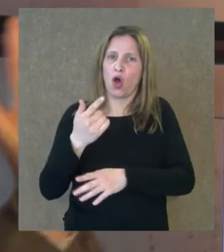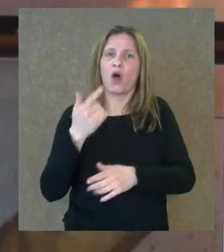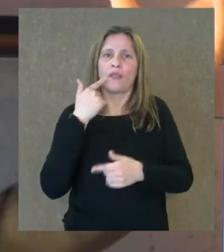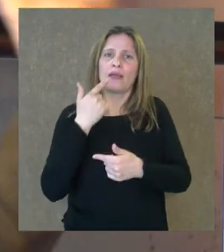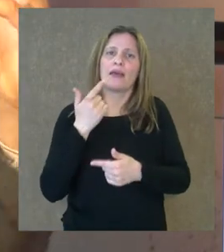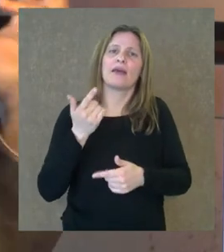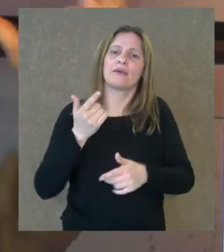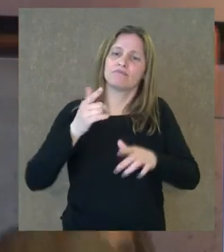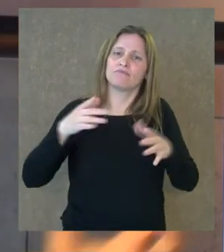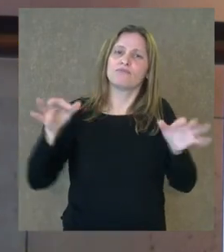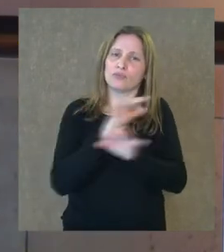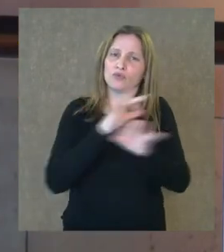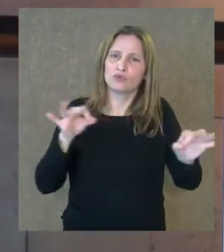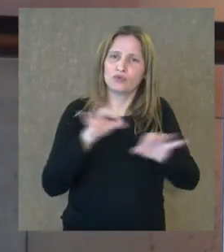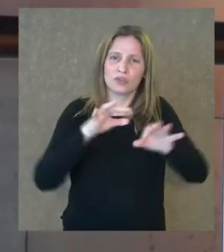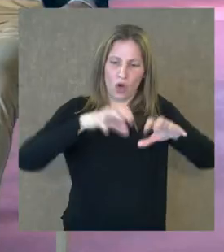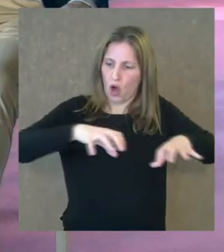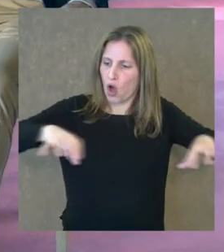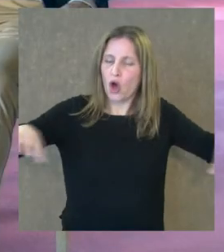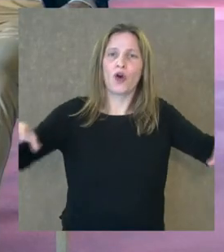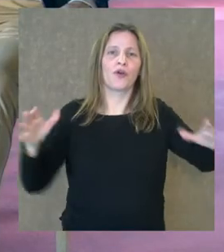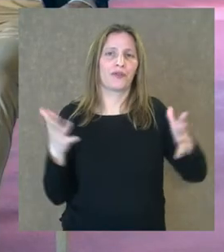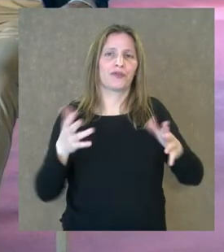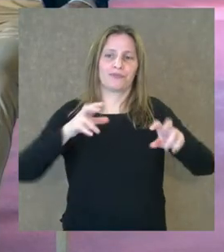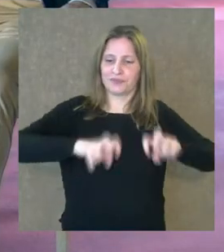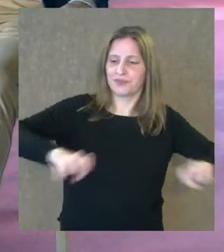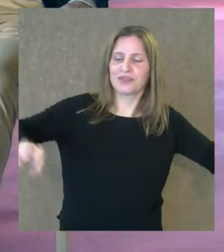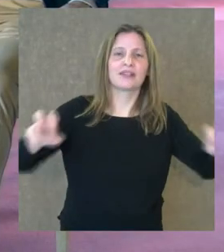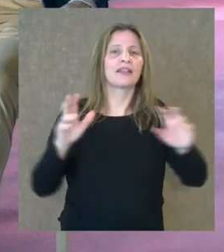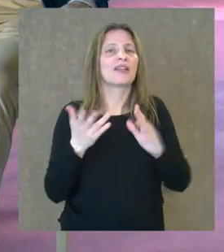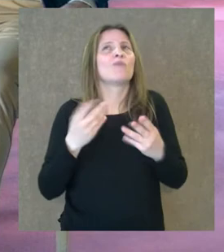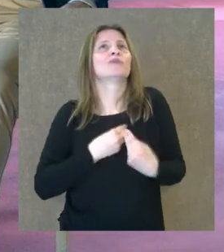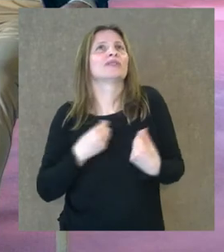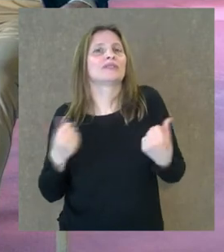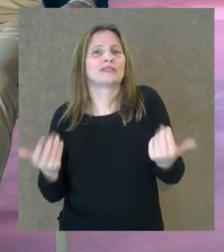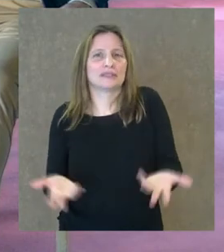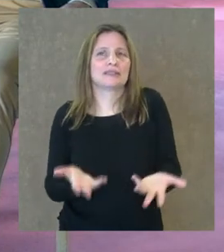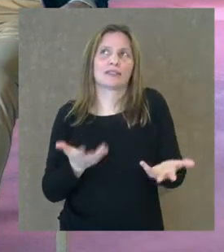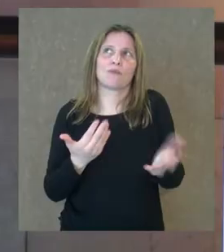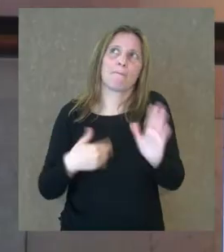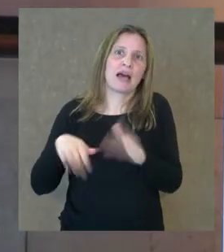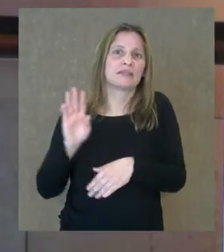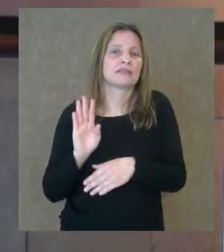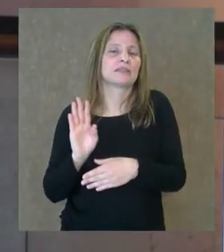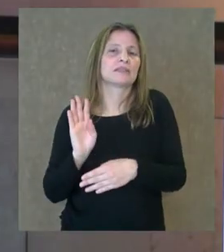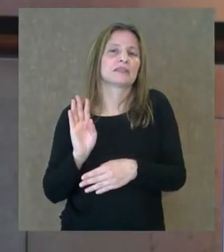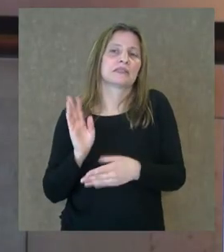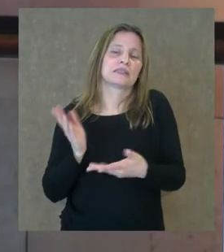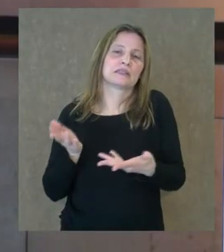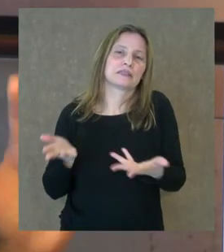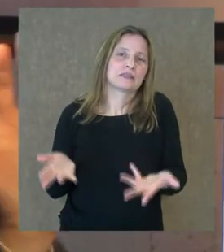puesta en escena porque la orquesta estaba distribuida junto con el chico que estábamos sentados a una sensación de mayor este